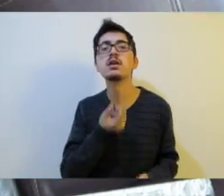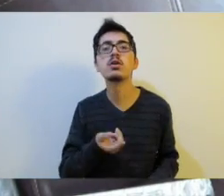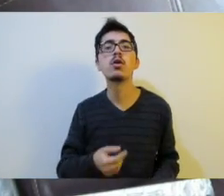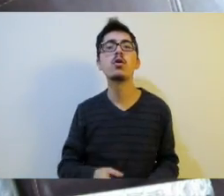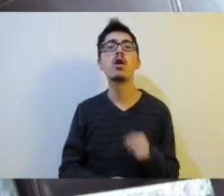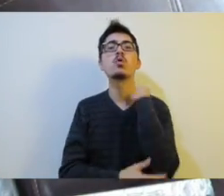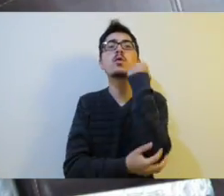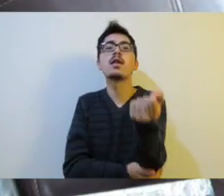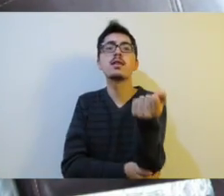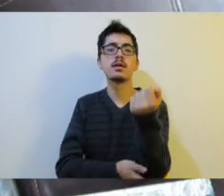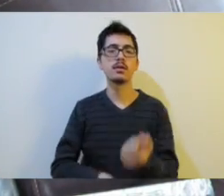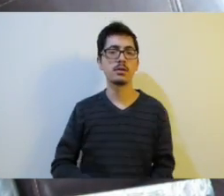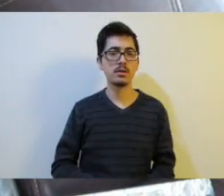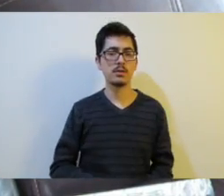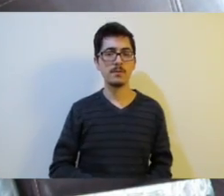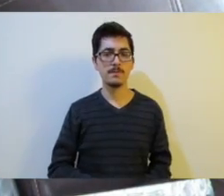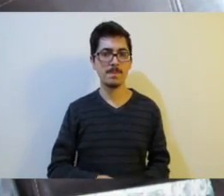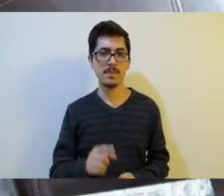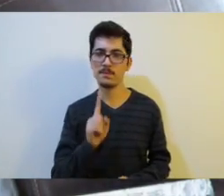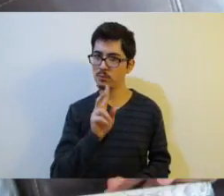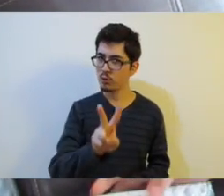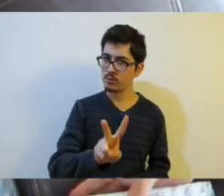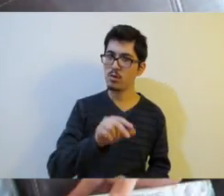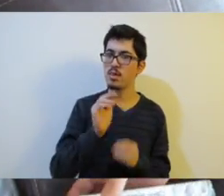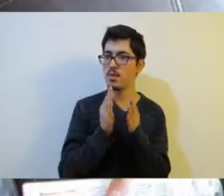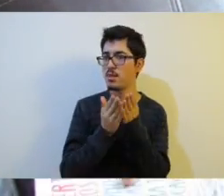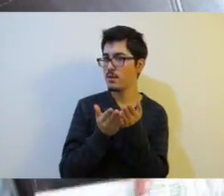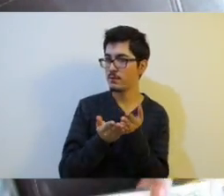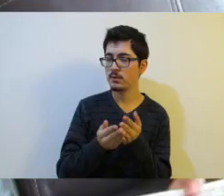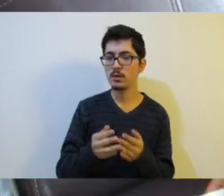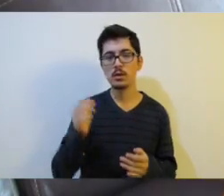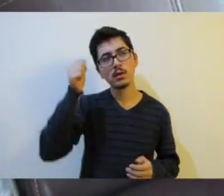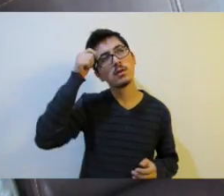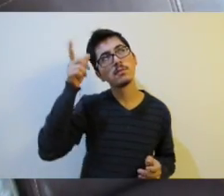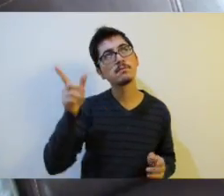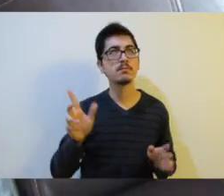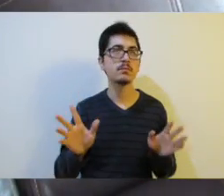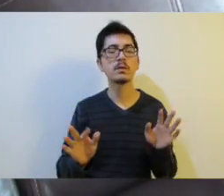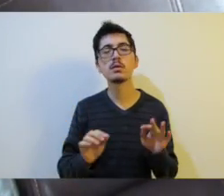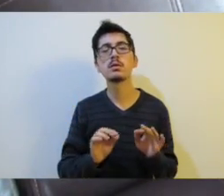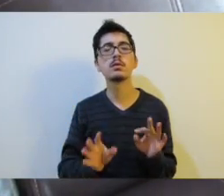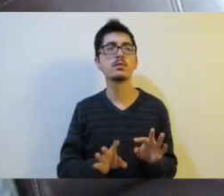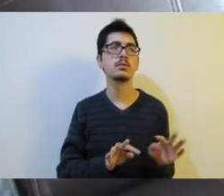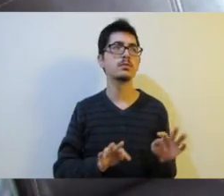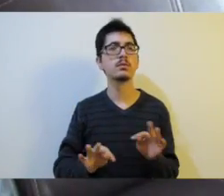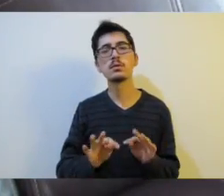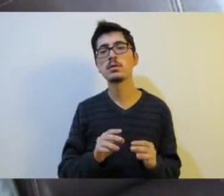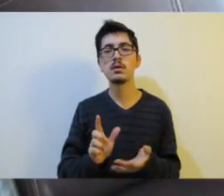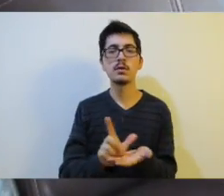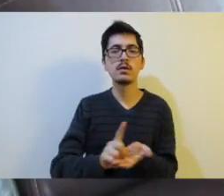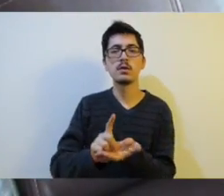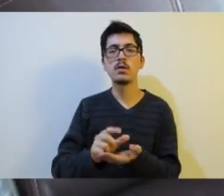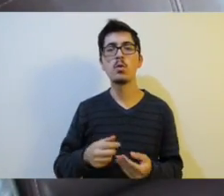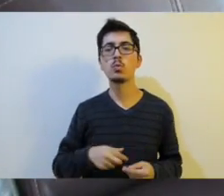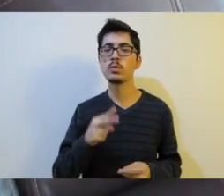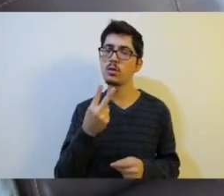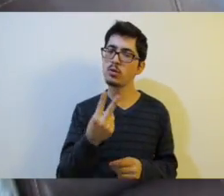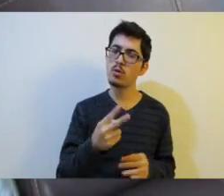eso yo hoy día quiero ayudarte en ese sentido. Es por eso que te propongo dos alternativas. Imaginémonos que estamos en la librería